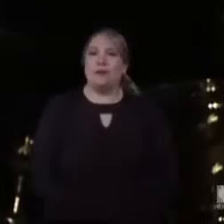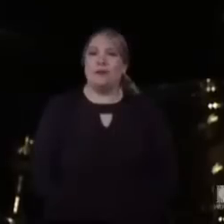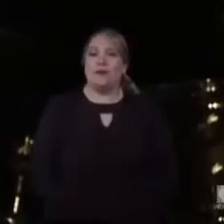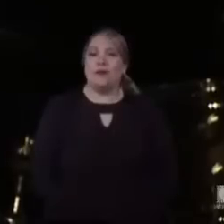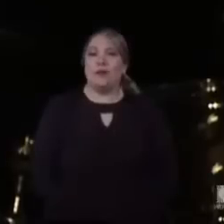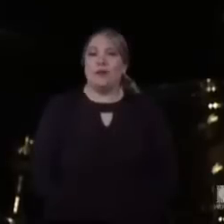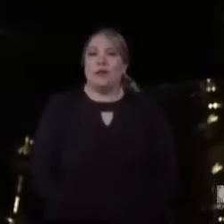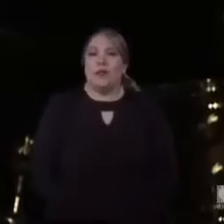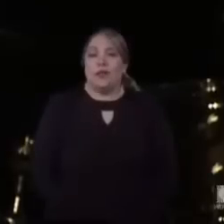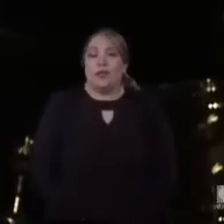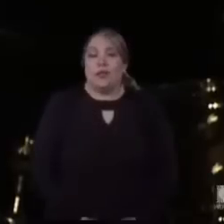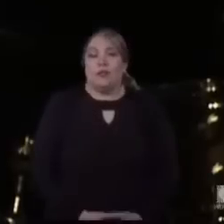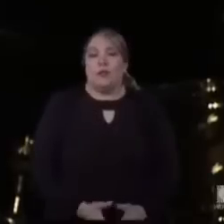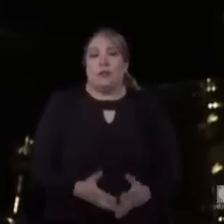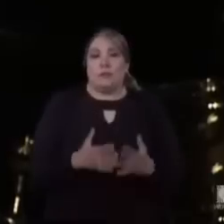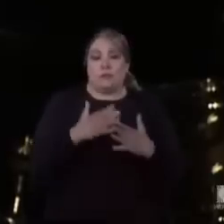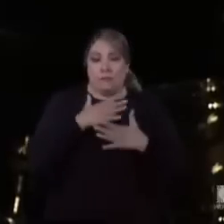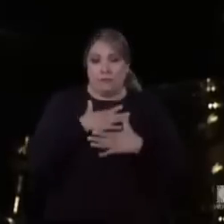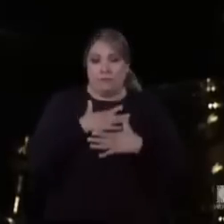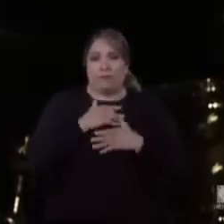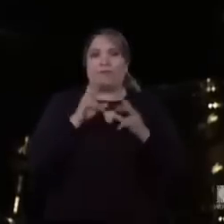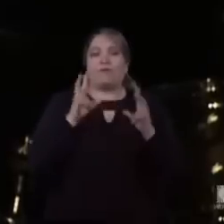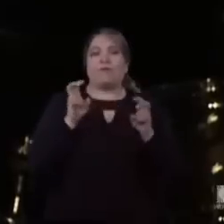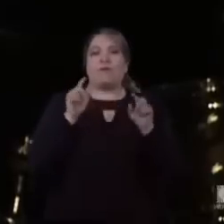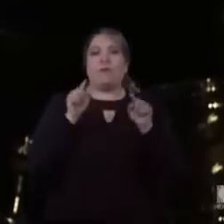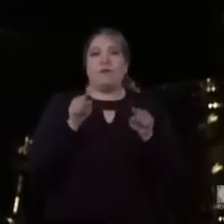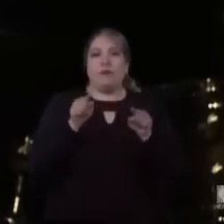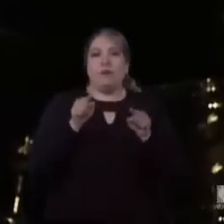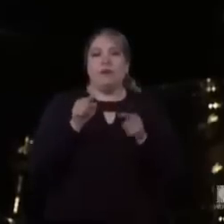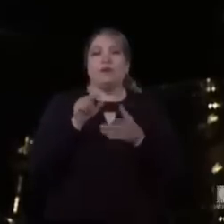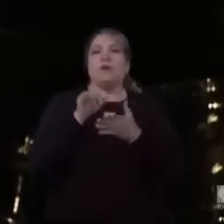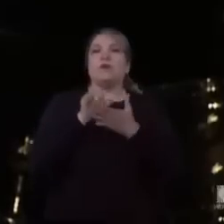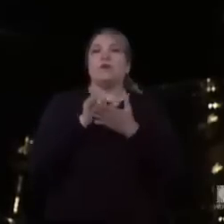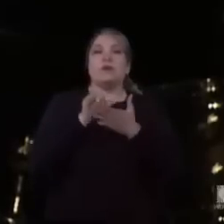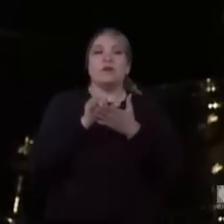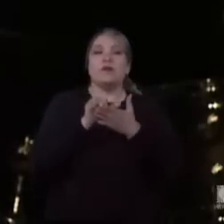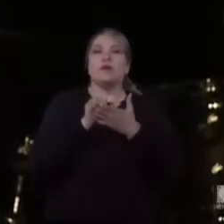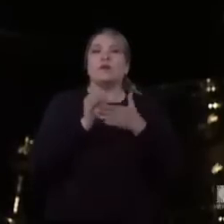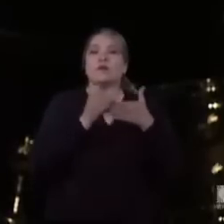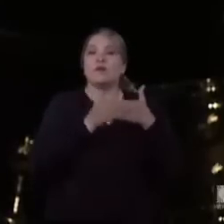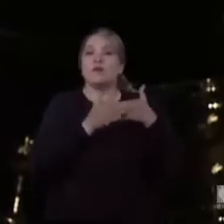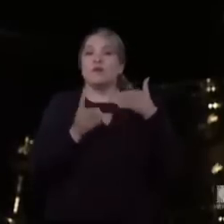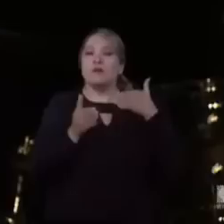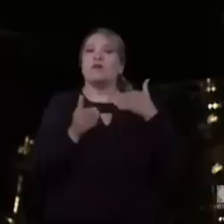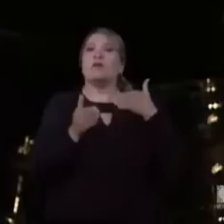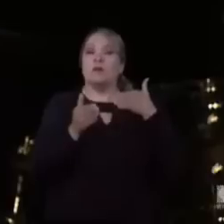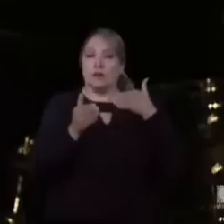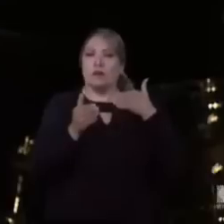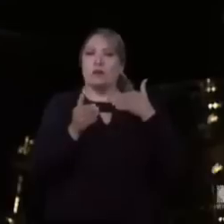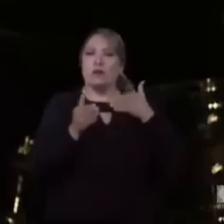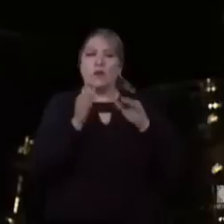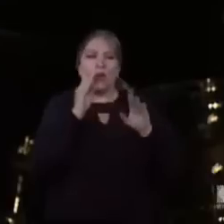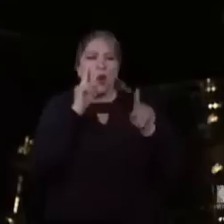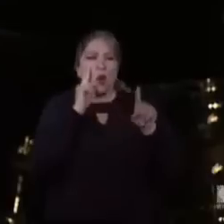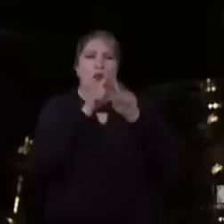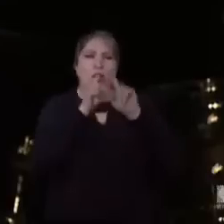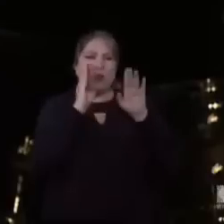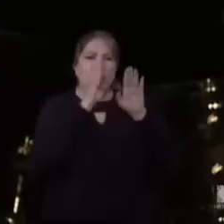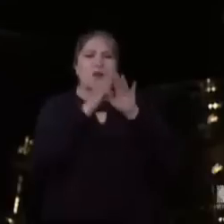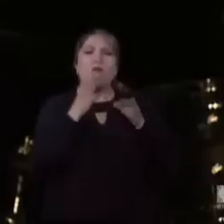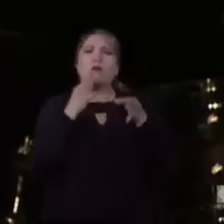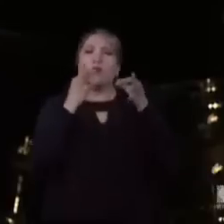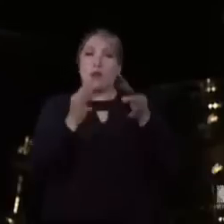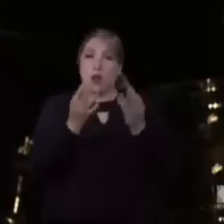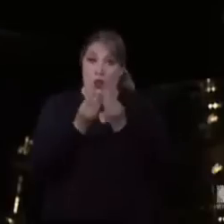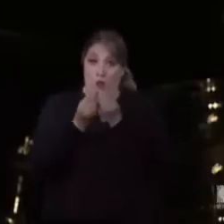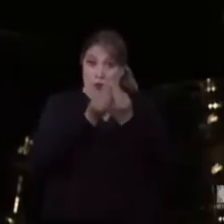Y déjenme avanzar cuando tratamos de a partir de allí de ponernos en el camino hacia la verdad. La